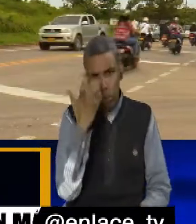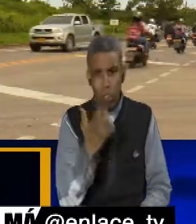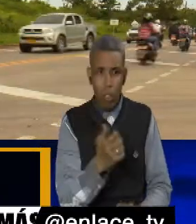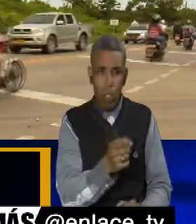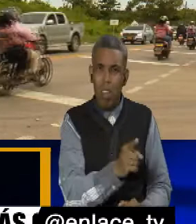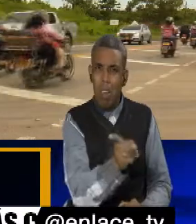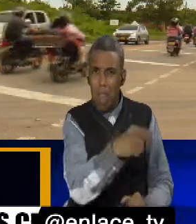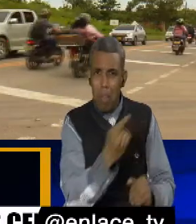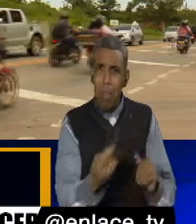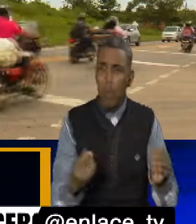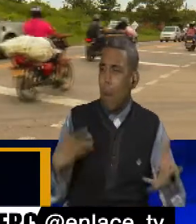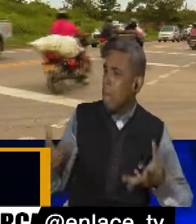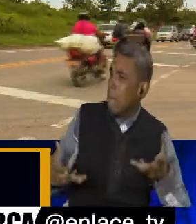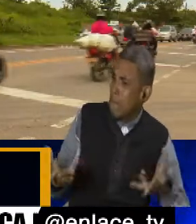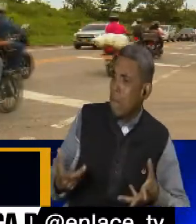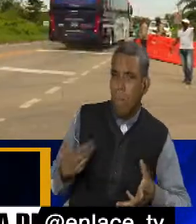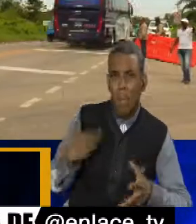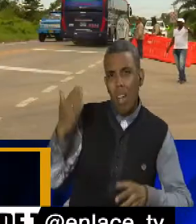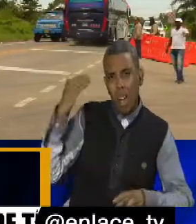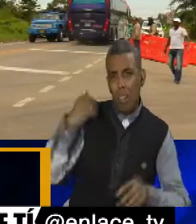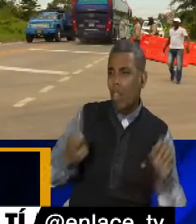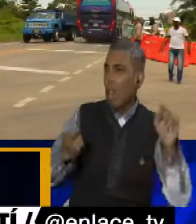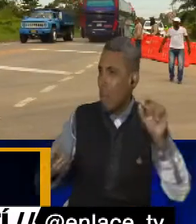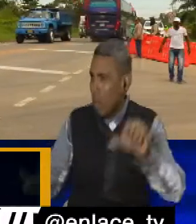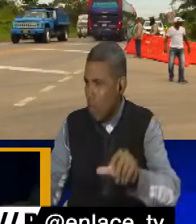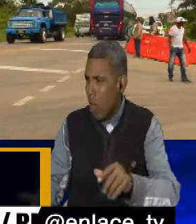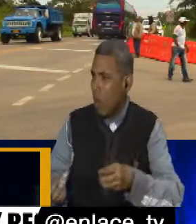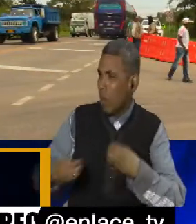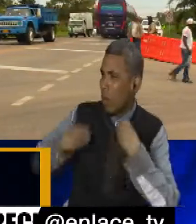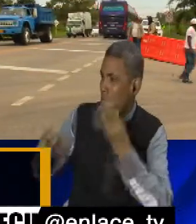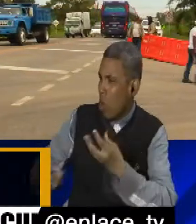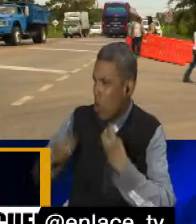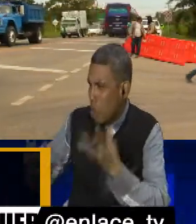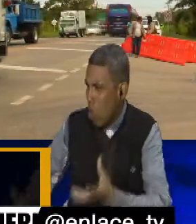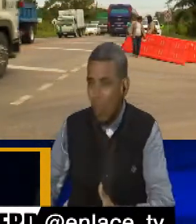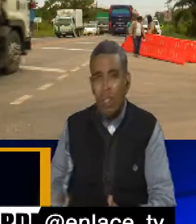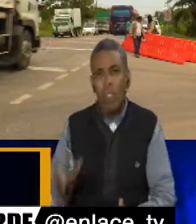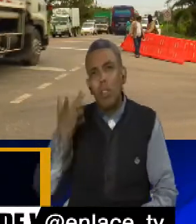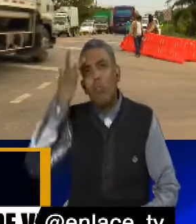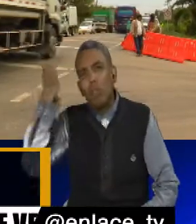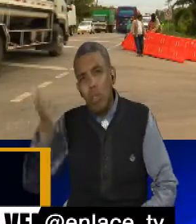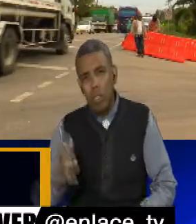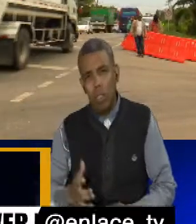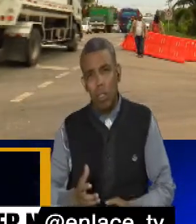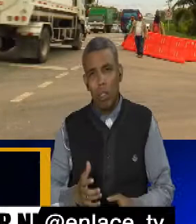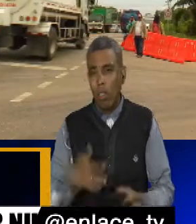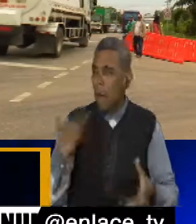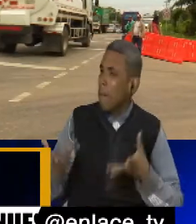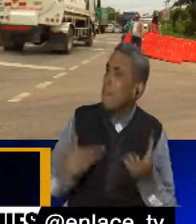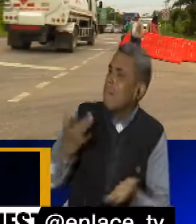y los proveedores locales. Esa situación debe resolverse, y pues lo que le pedimos es a Ecopetrol, como entidad contratante y como